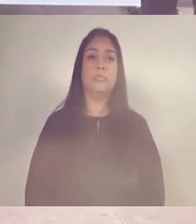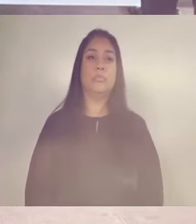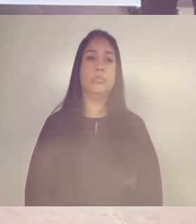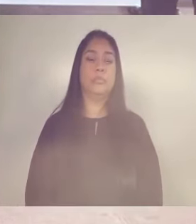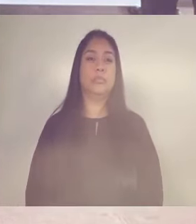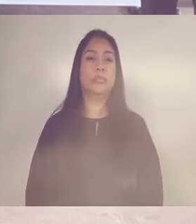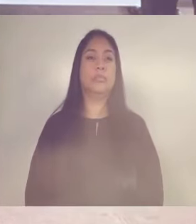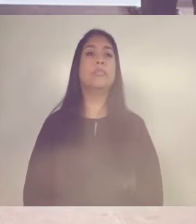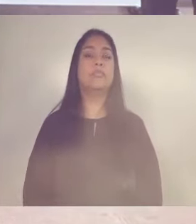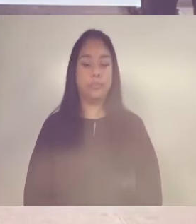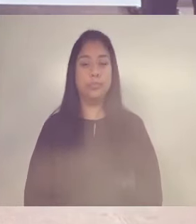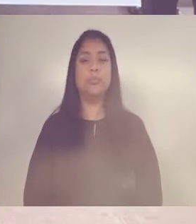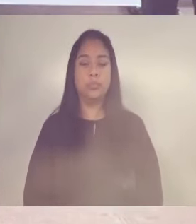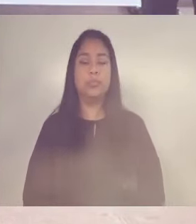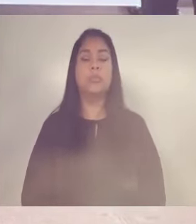Ok,